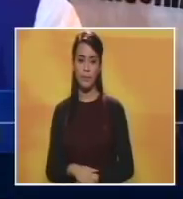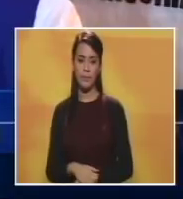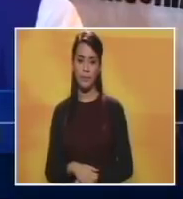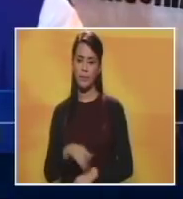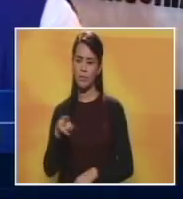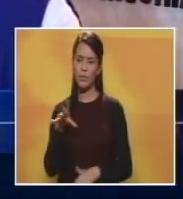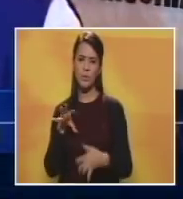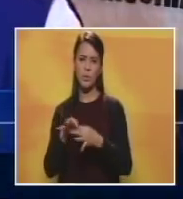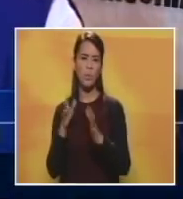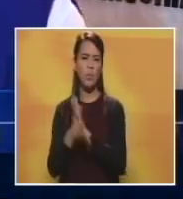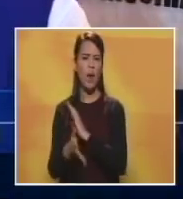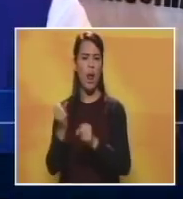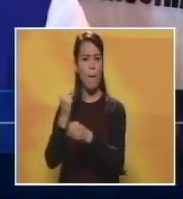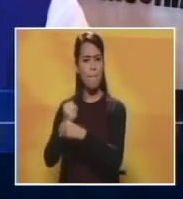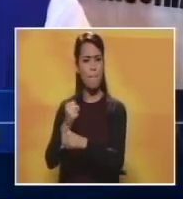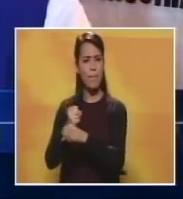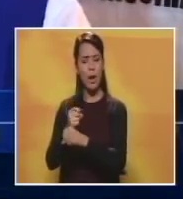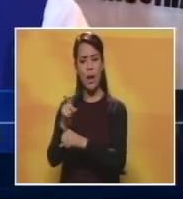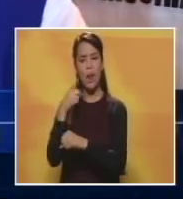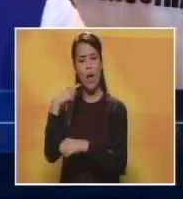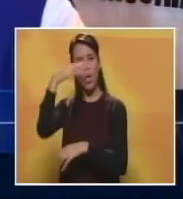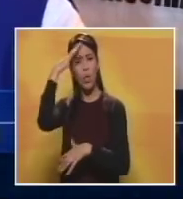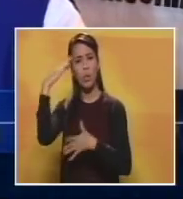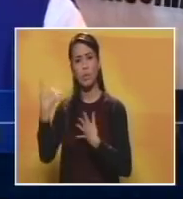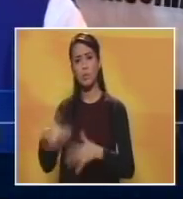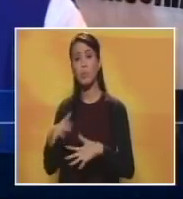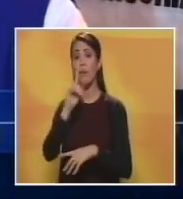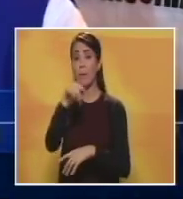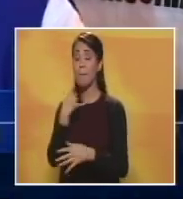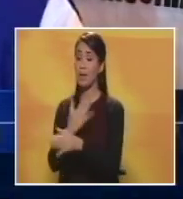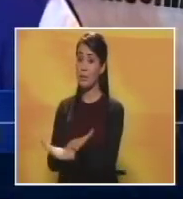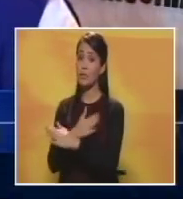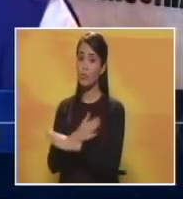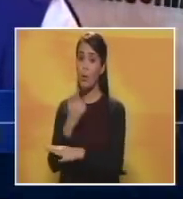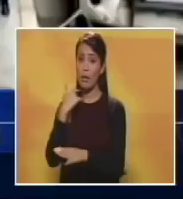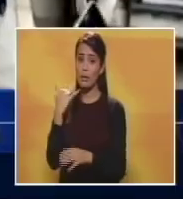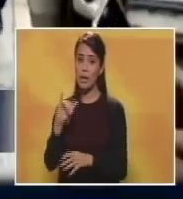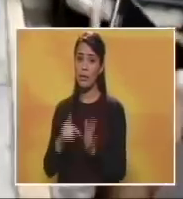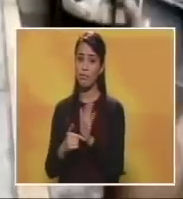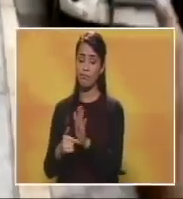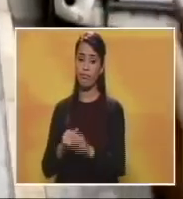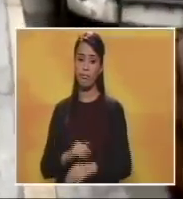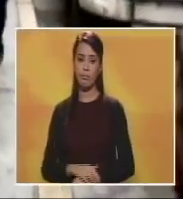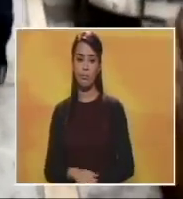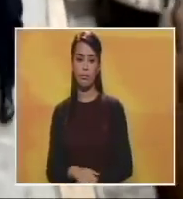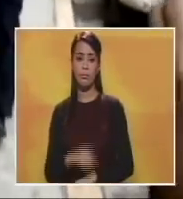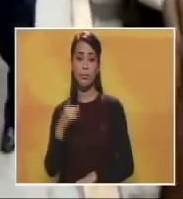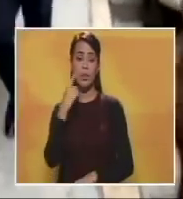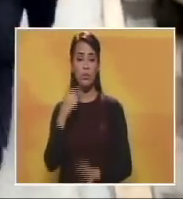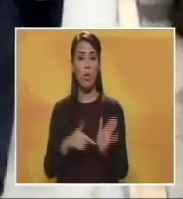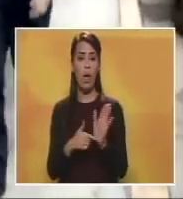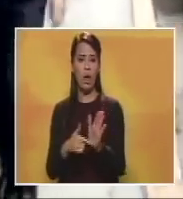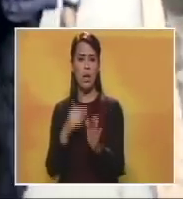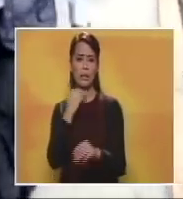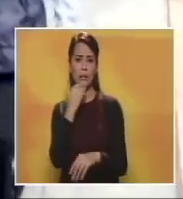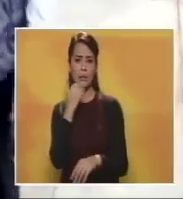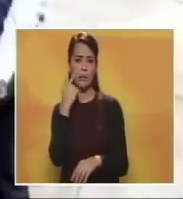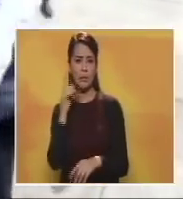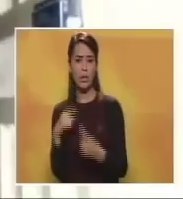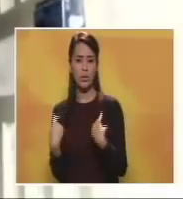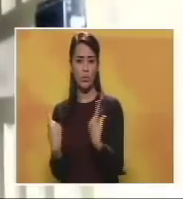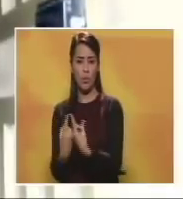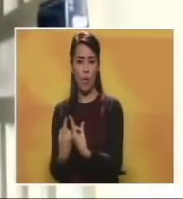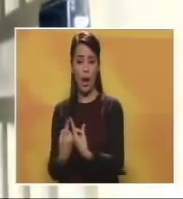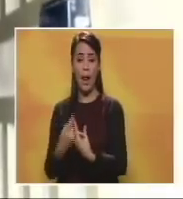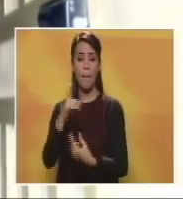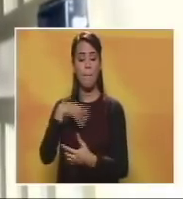a la explotación laboral y a la explotación sexual que podría presentarse. Y esto se evidencia en el caso más reciente en Tumbes, en